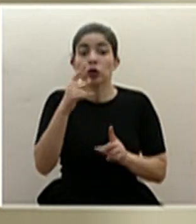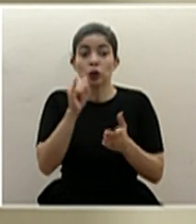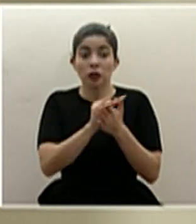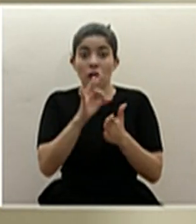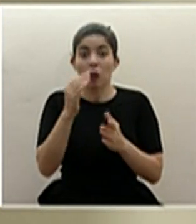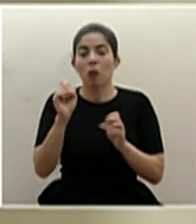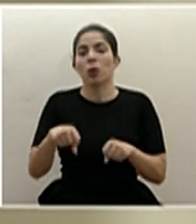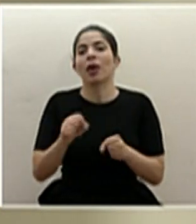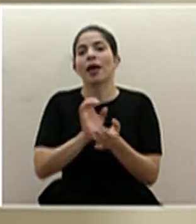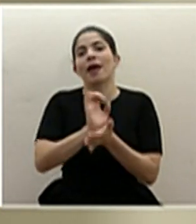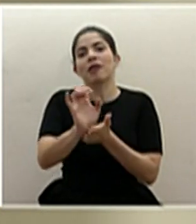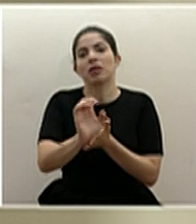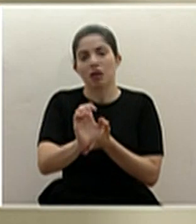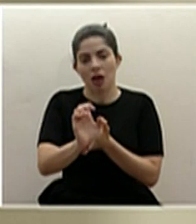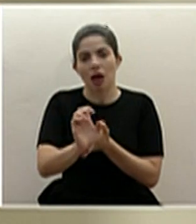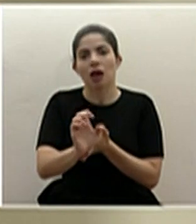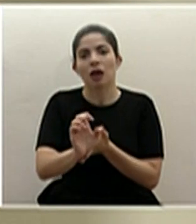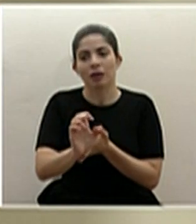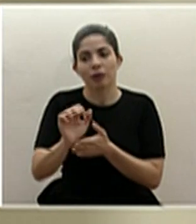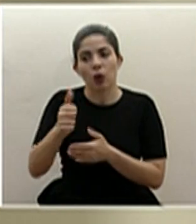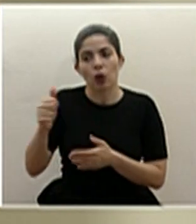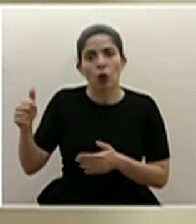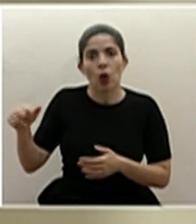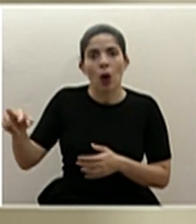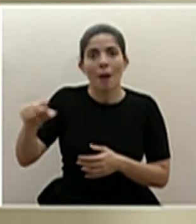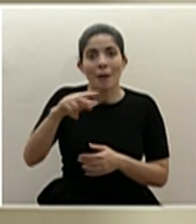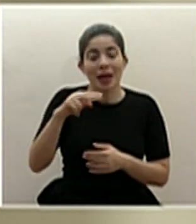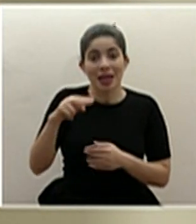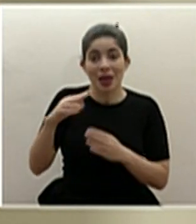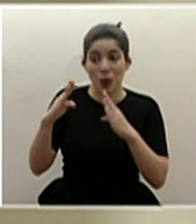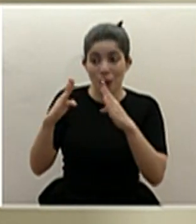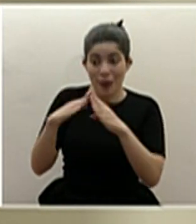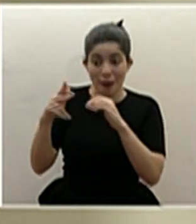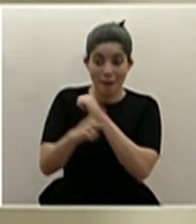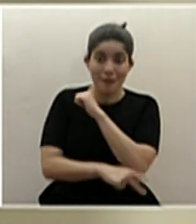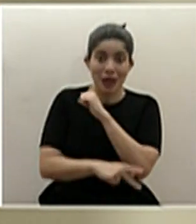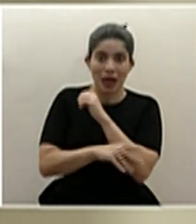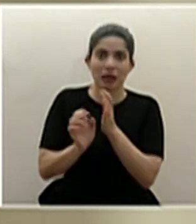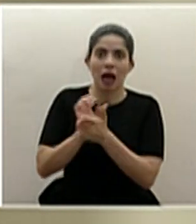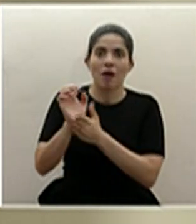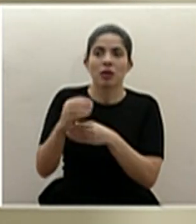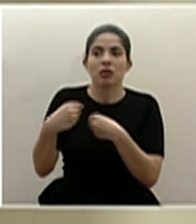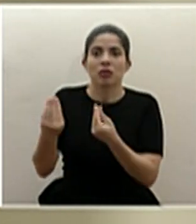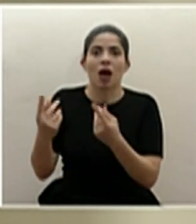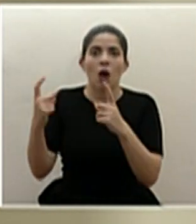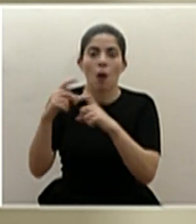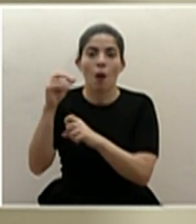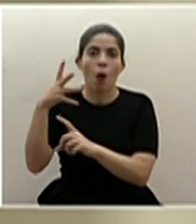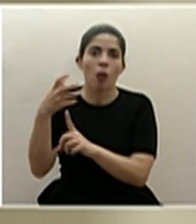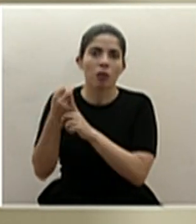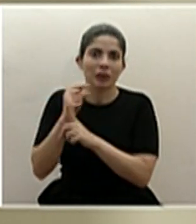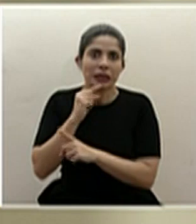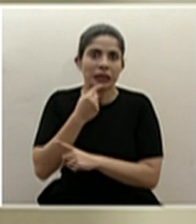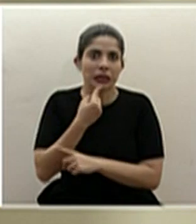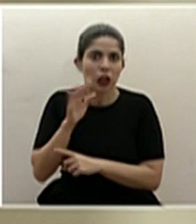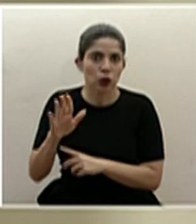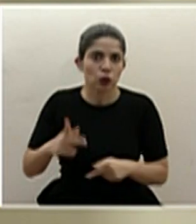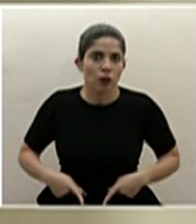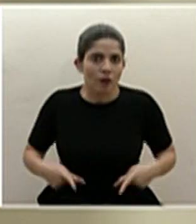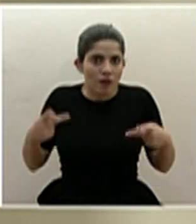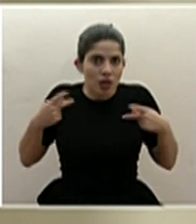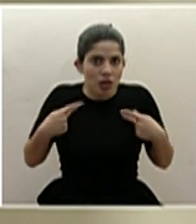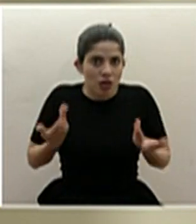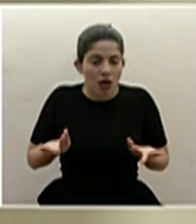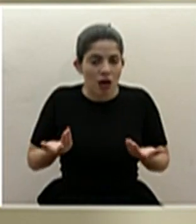podemos evitar que muchos compañeros habitantes de nuestro país tengan complicaciones o repercusiones serias en la vida